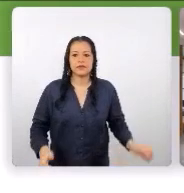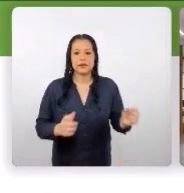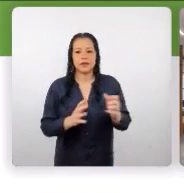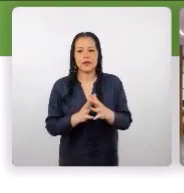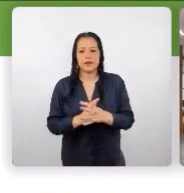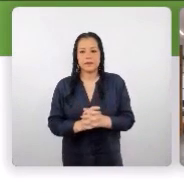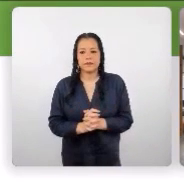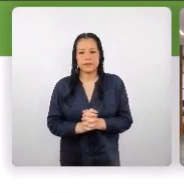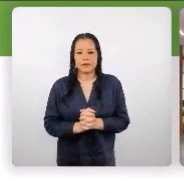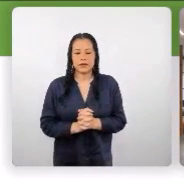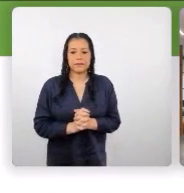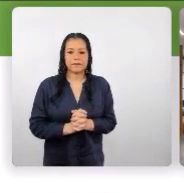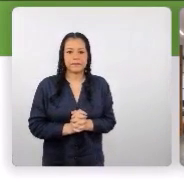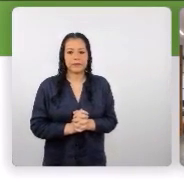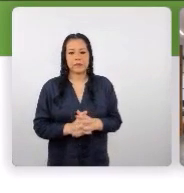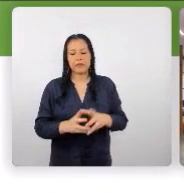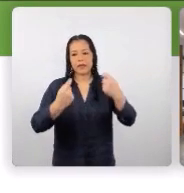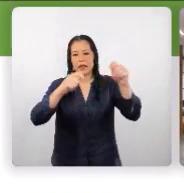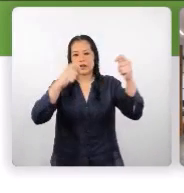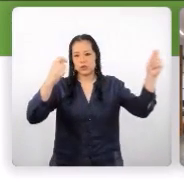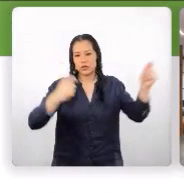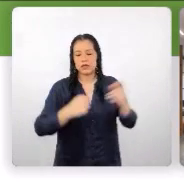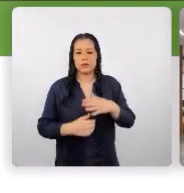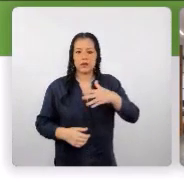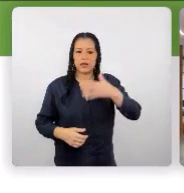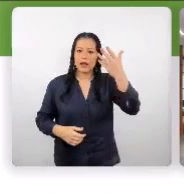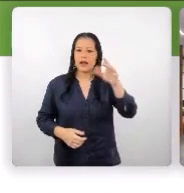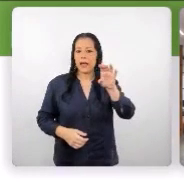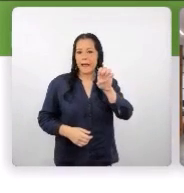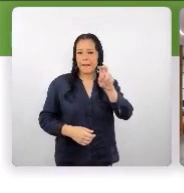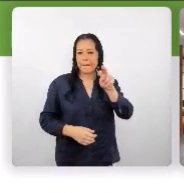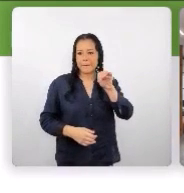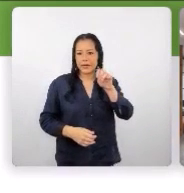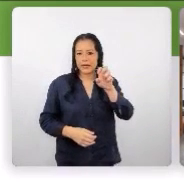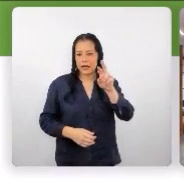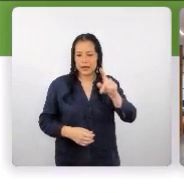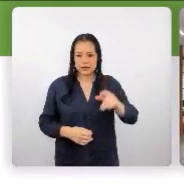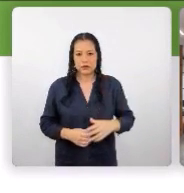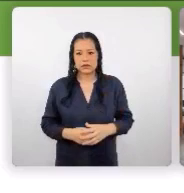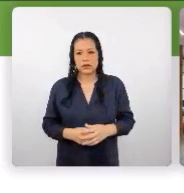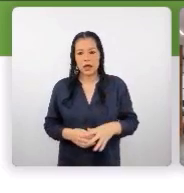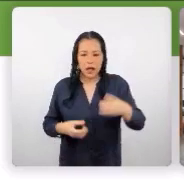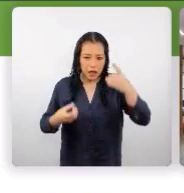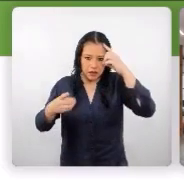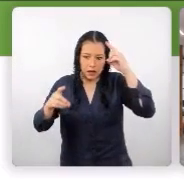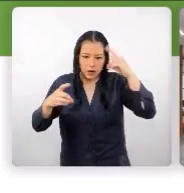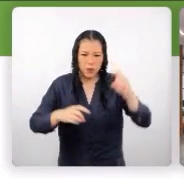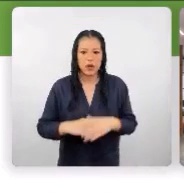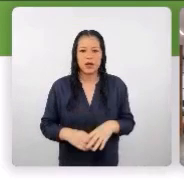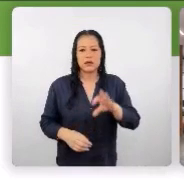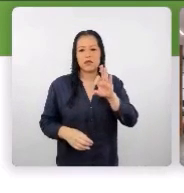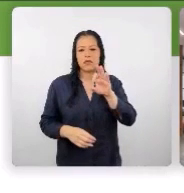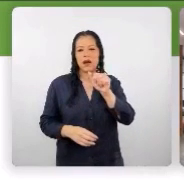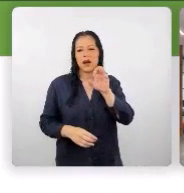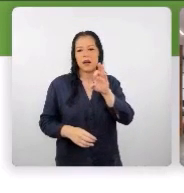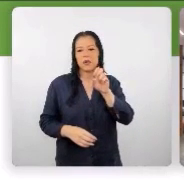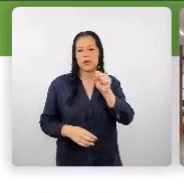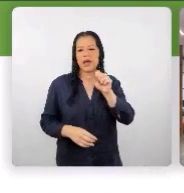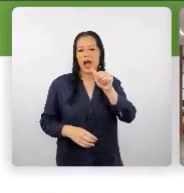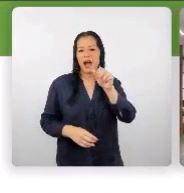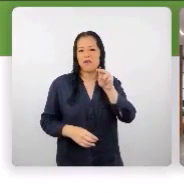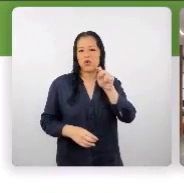El turismo de Emiratos Árabes Unidos, según Travel Week Abu Dhabi,